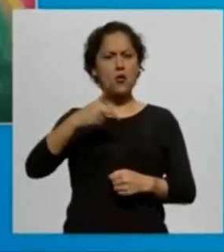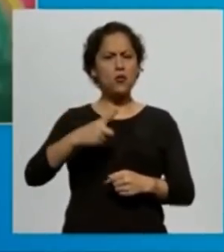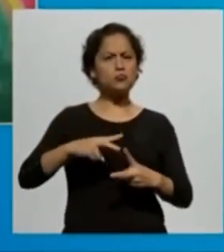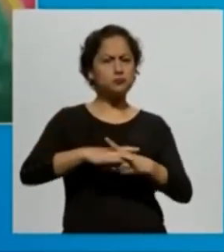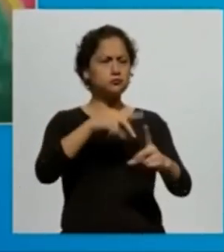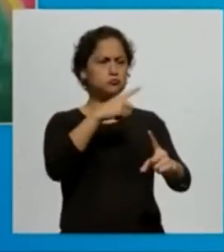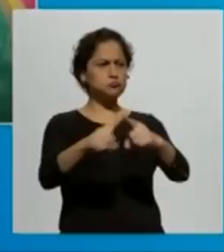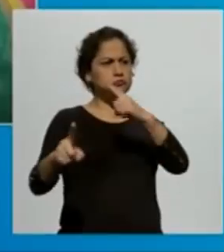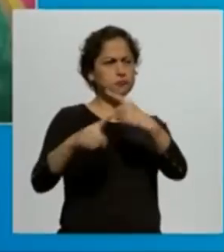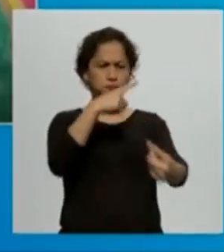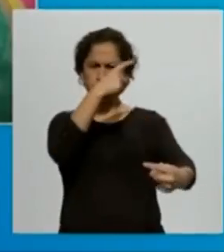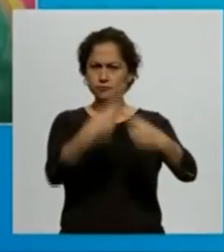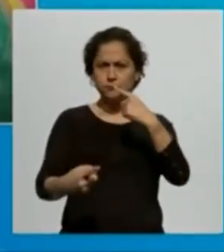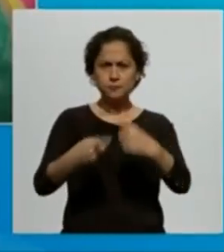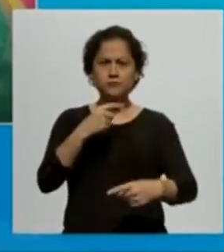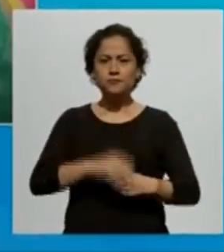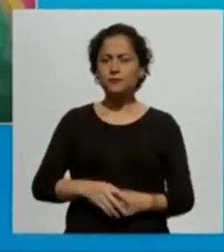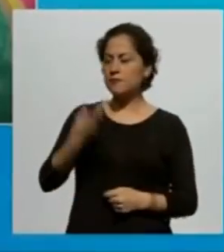¡Pero yo soy fuerte!